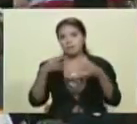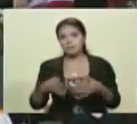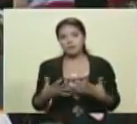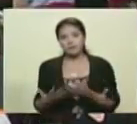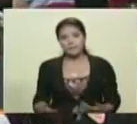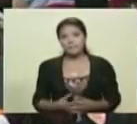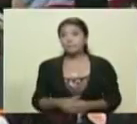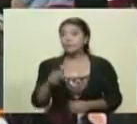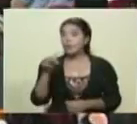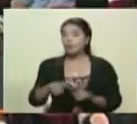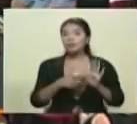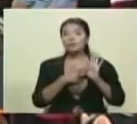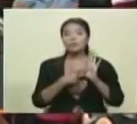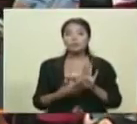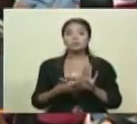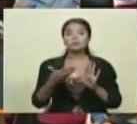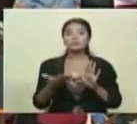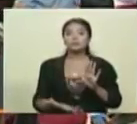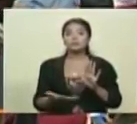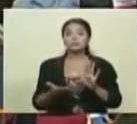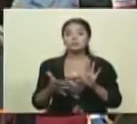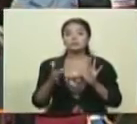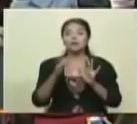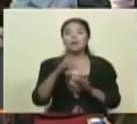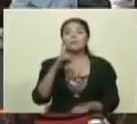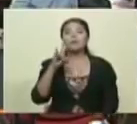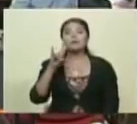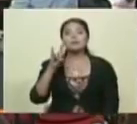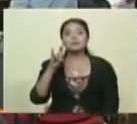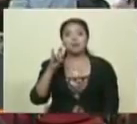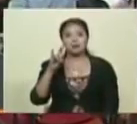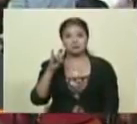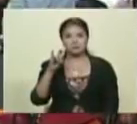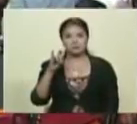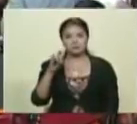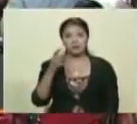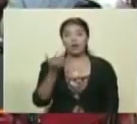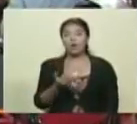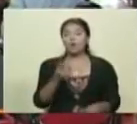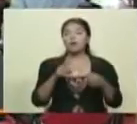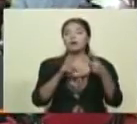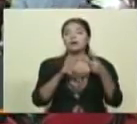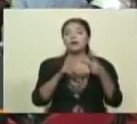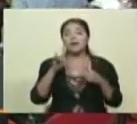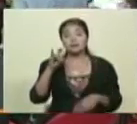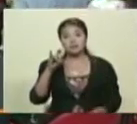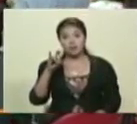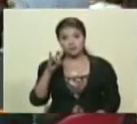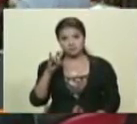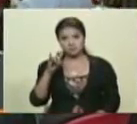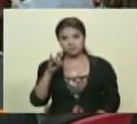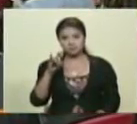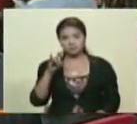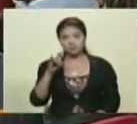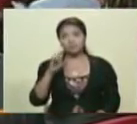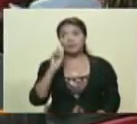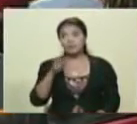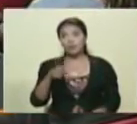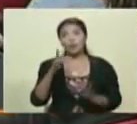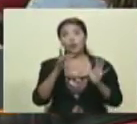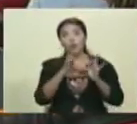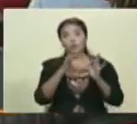estamos transmitiendo, ahorita estamos transmitiendo en vivo por Instagram. A esta hora estamos transmitiendo por Instagram. Debió haberse